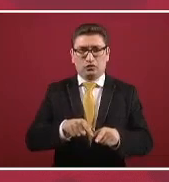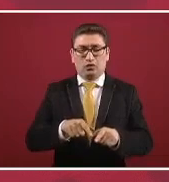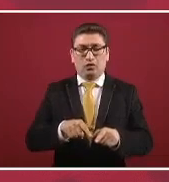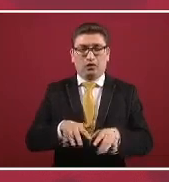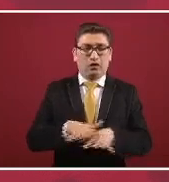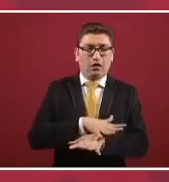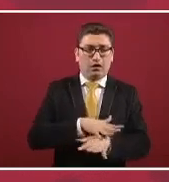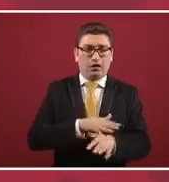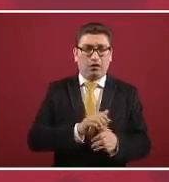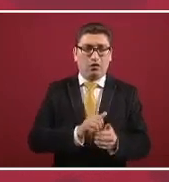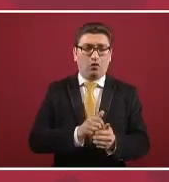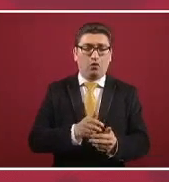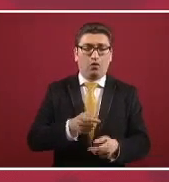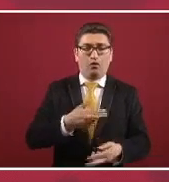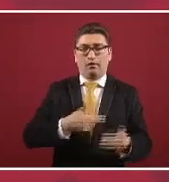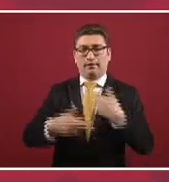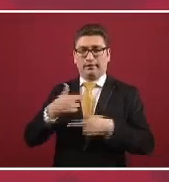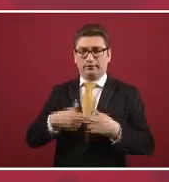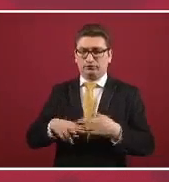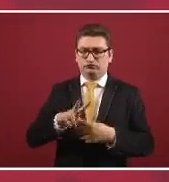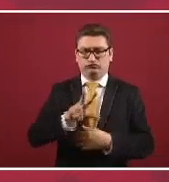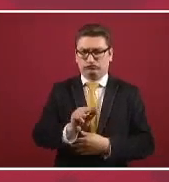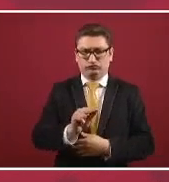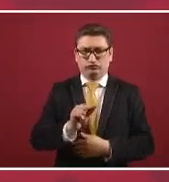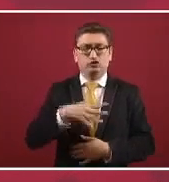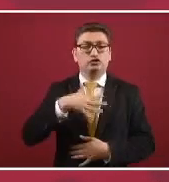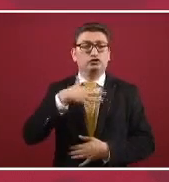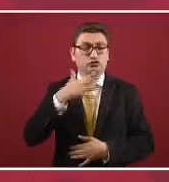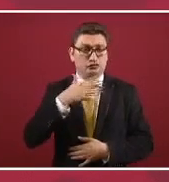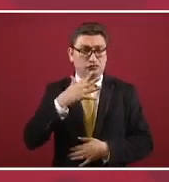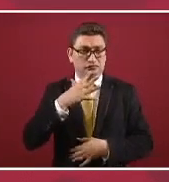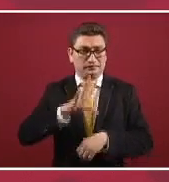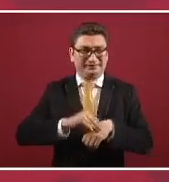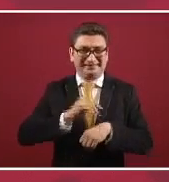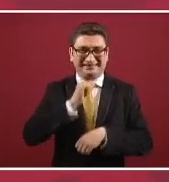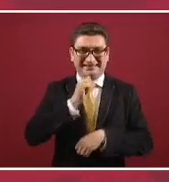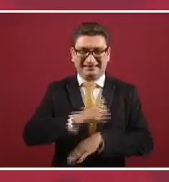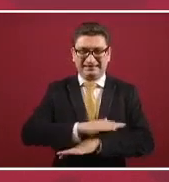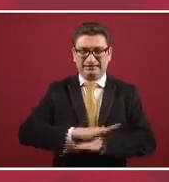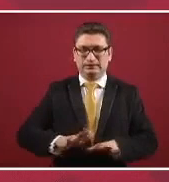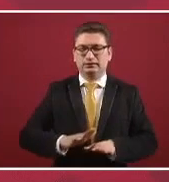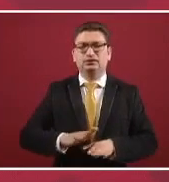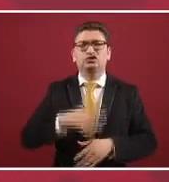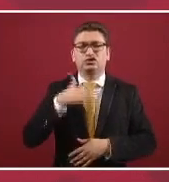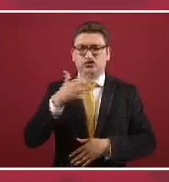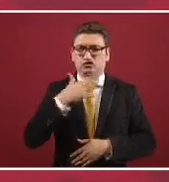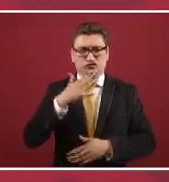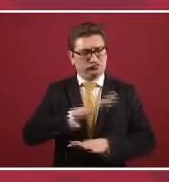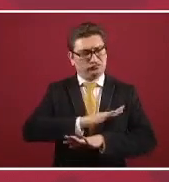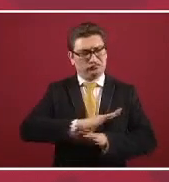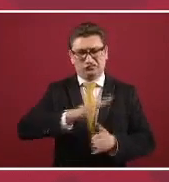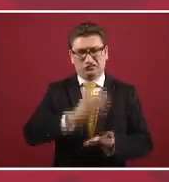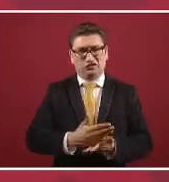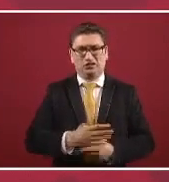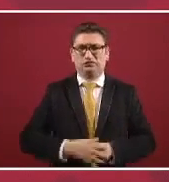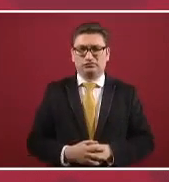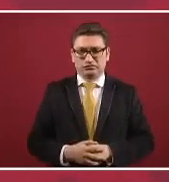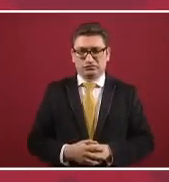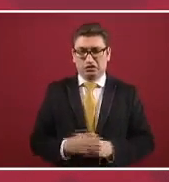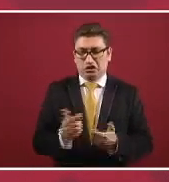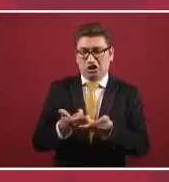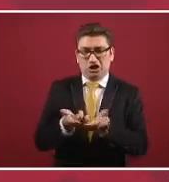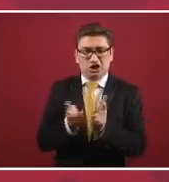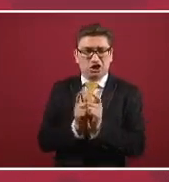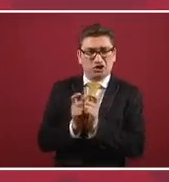corrupción. Se acabó la corrupción, se acabó la asociación